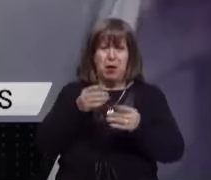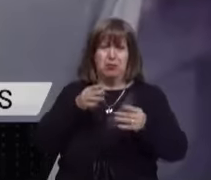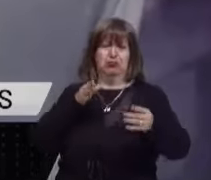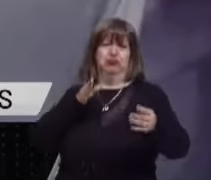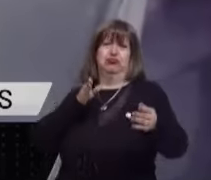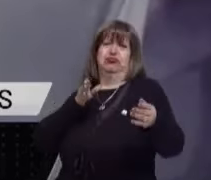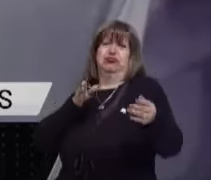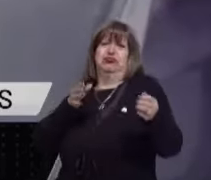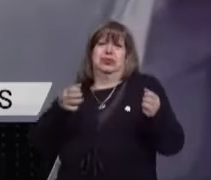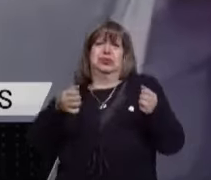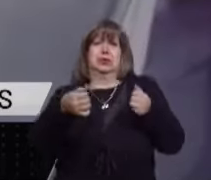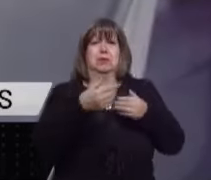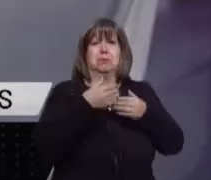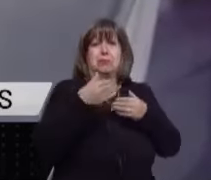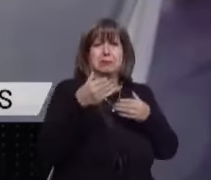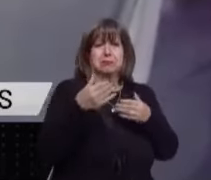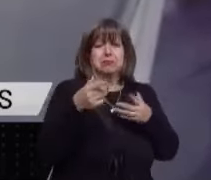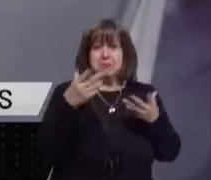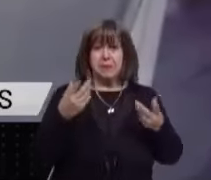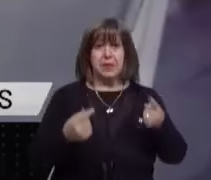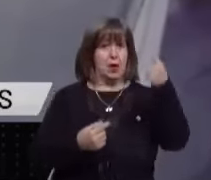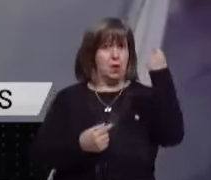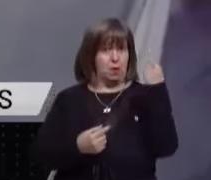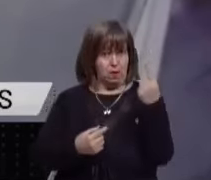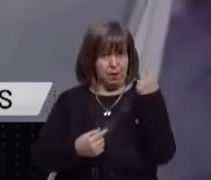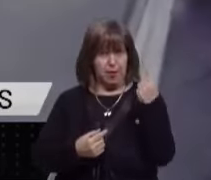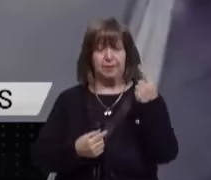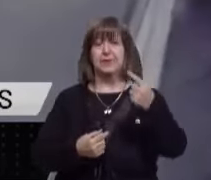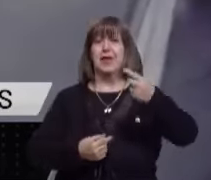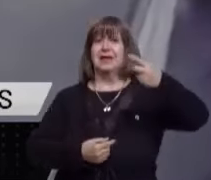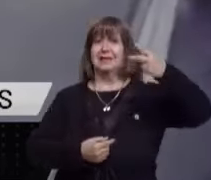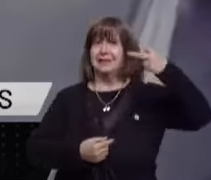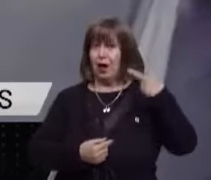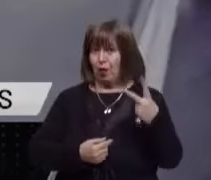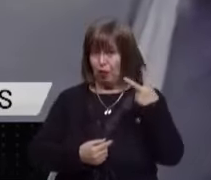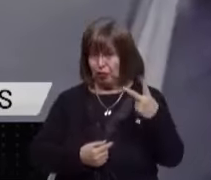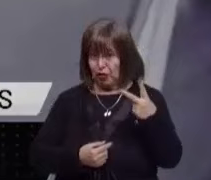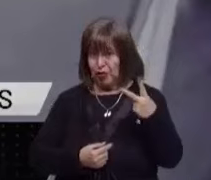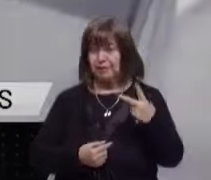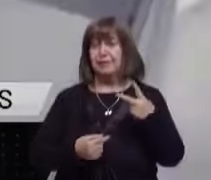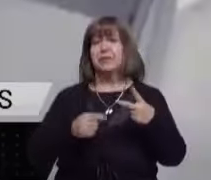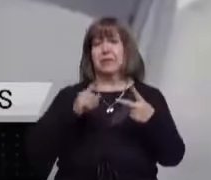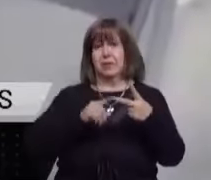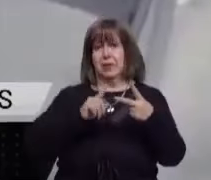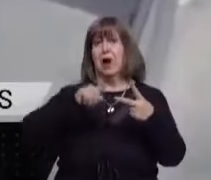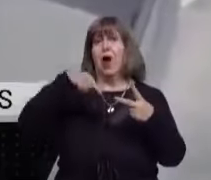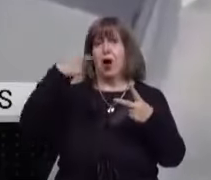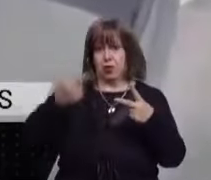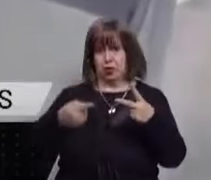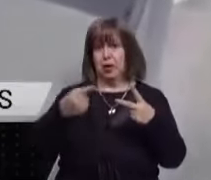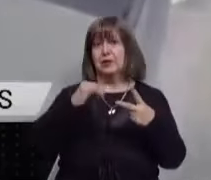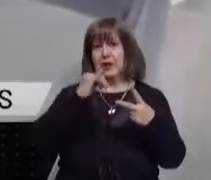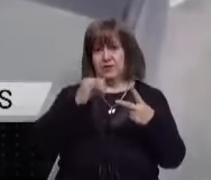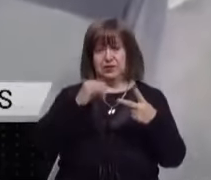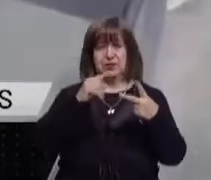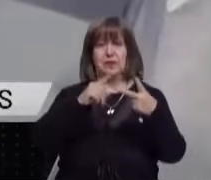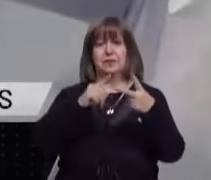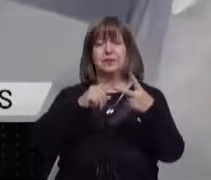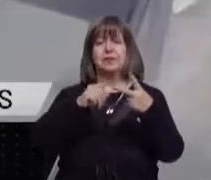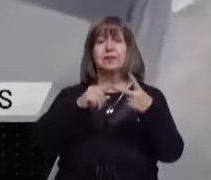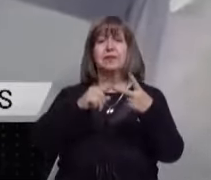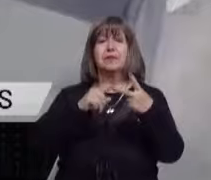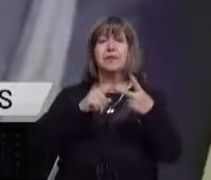Y no es el único hecho de alcohol al volante de las últimas horas, porque también vamos a hablar de otro